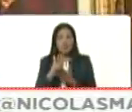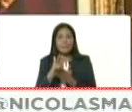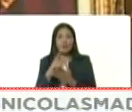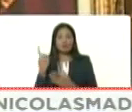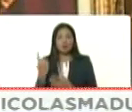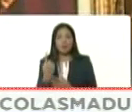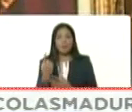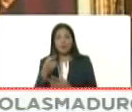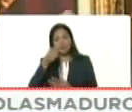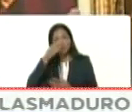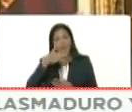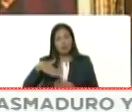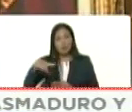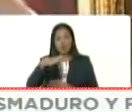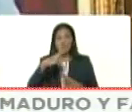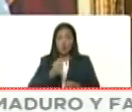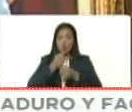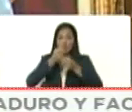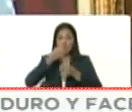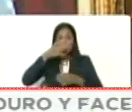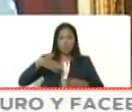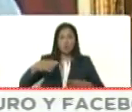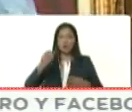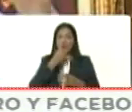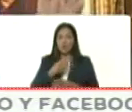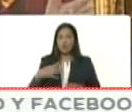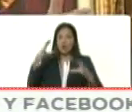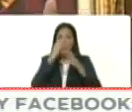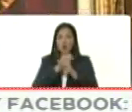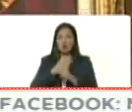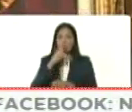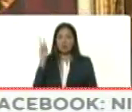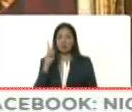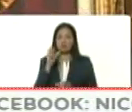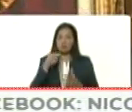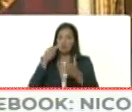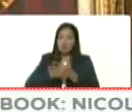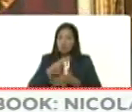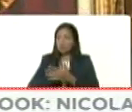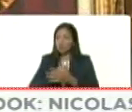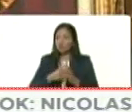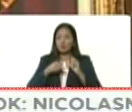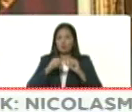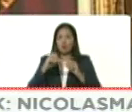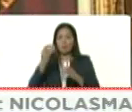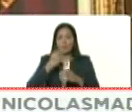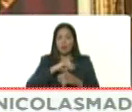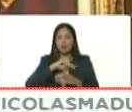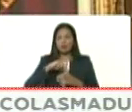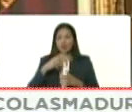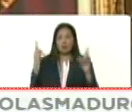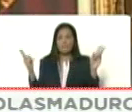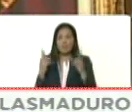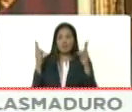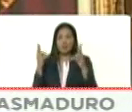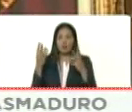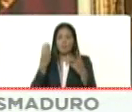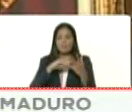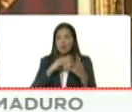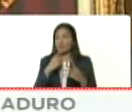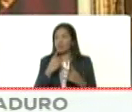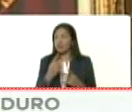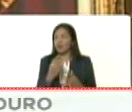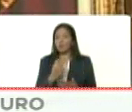pueblo salva al pueblo. Buenas noches, Venezuela. Sigamos en batalla y sigamos en victoria. Y